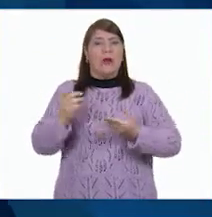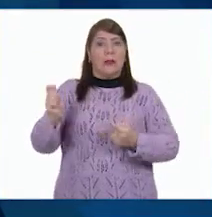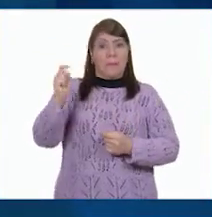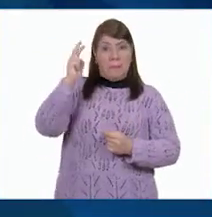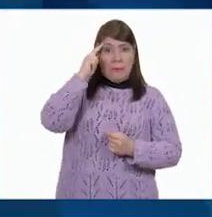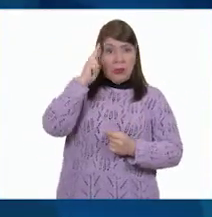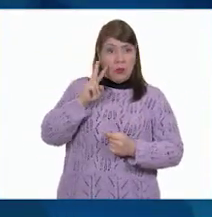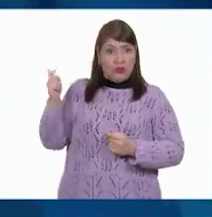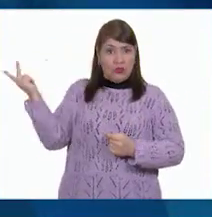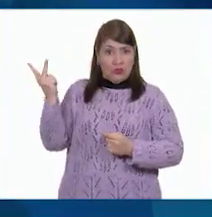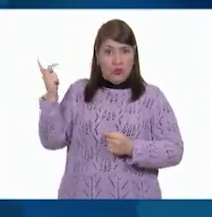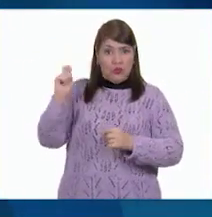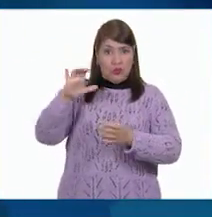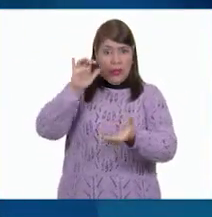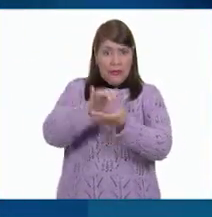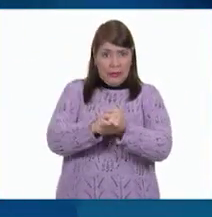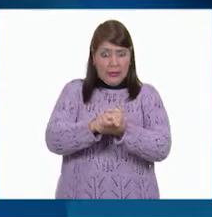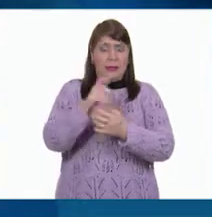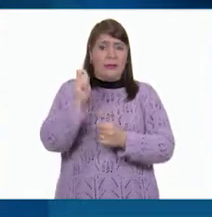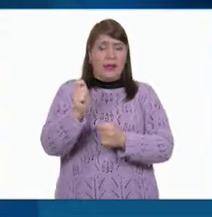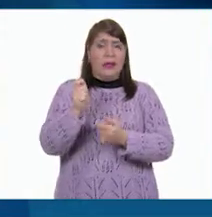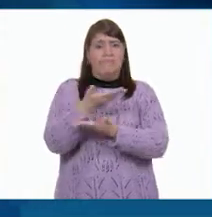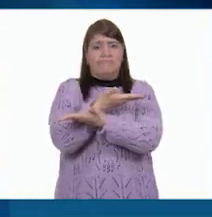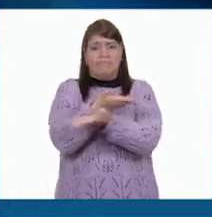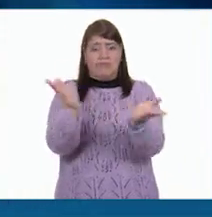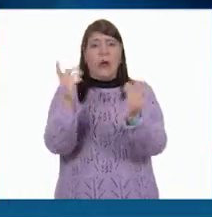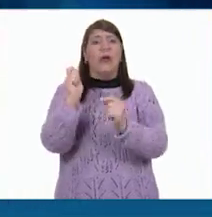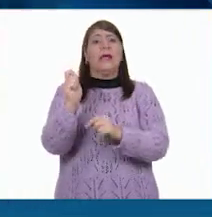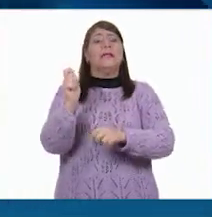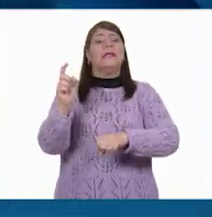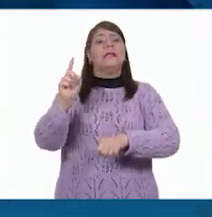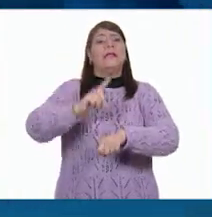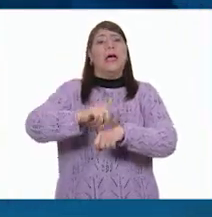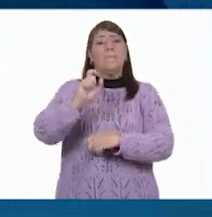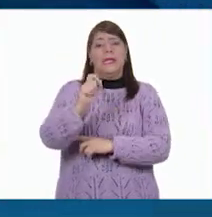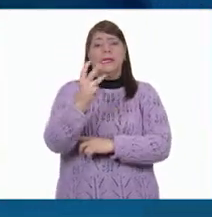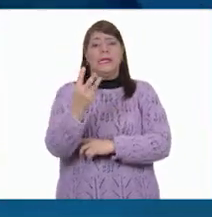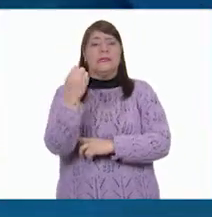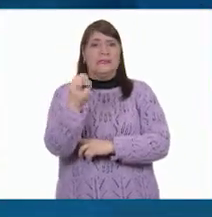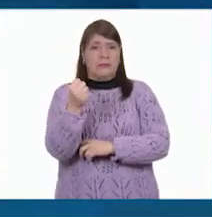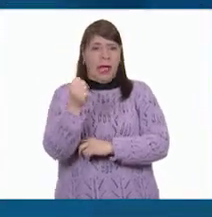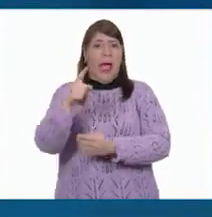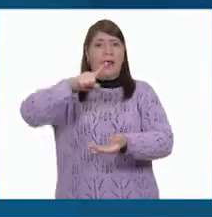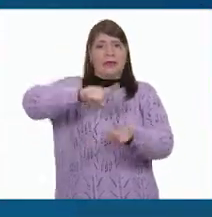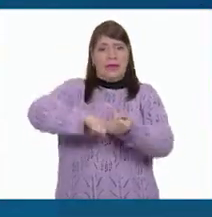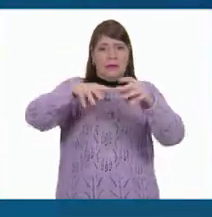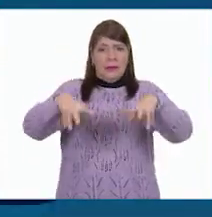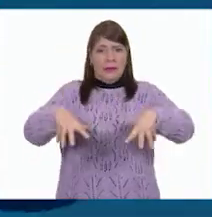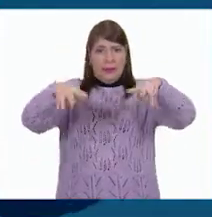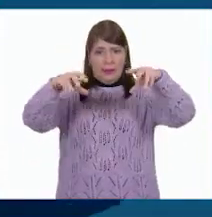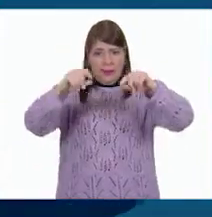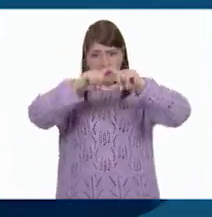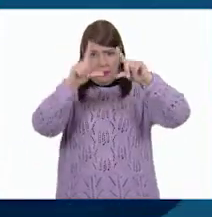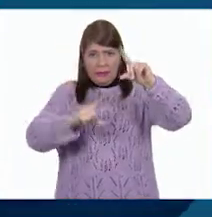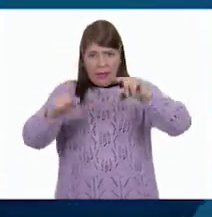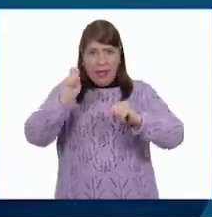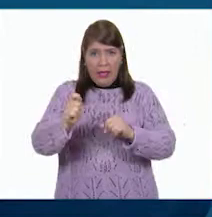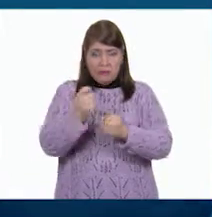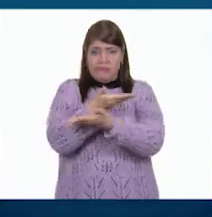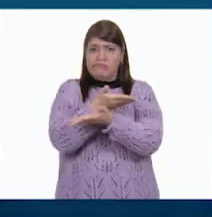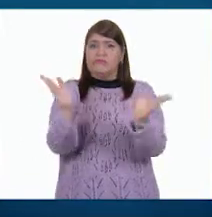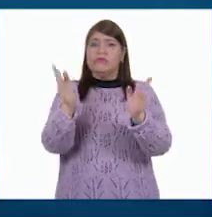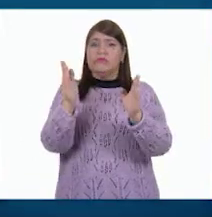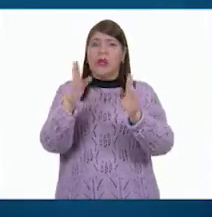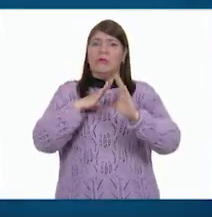y su esposa doña Carmen Romero Rubio, la noche del 23 de septiembre dentro de Palacio Nacional. Fue la recepción